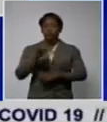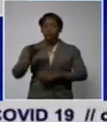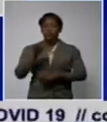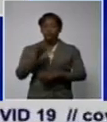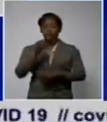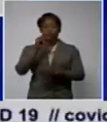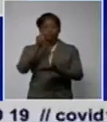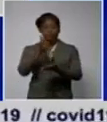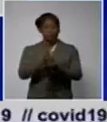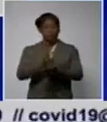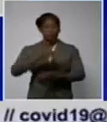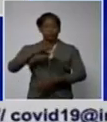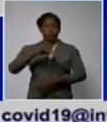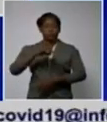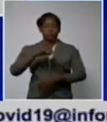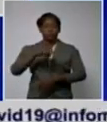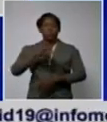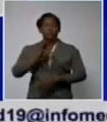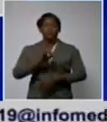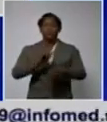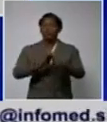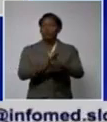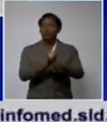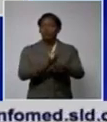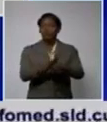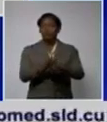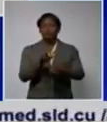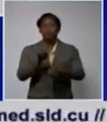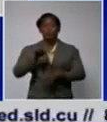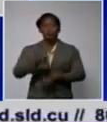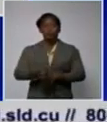Arroyo Naranjo el último lugar. Pero como ustedes ven,